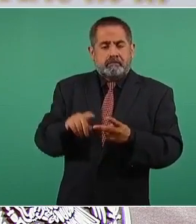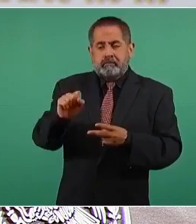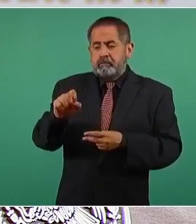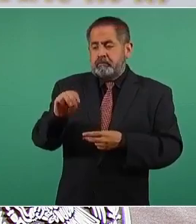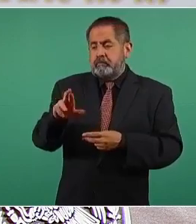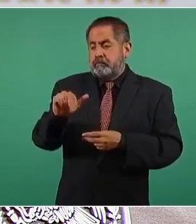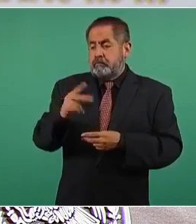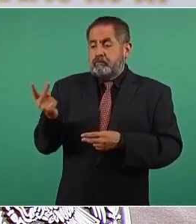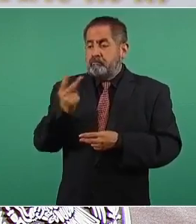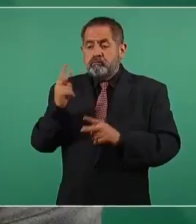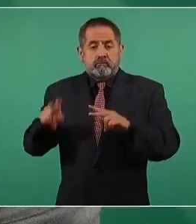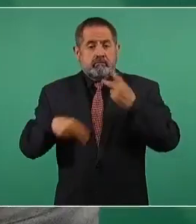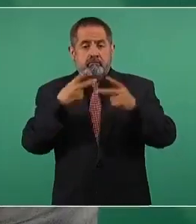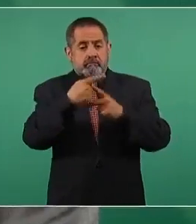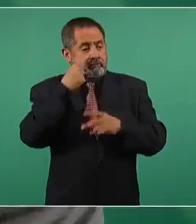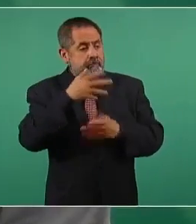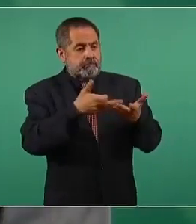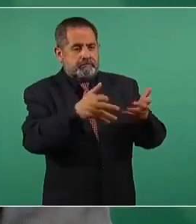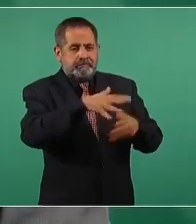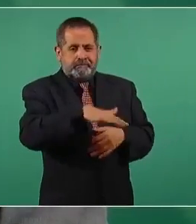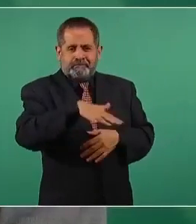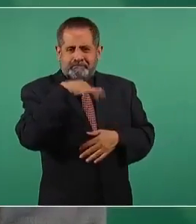Fueron a ver lo de la basura. Sí.